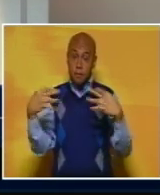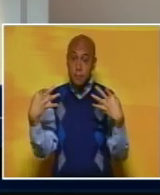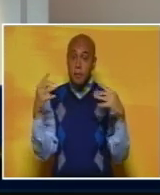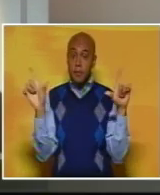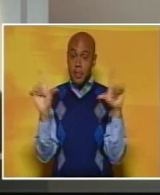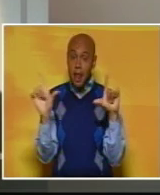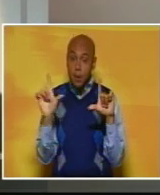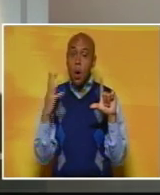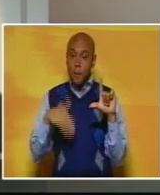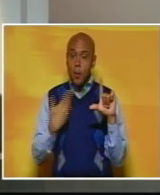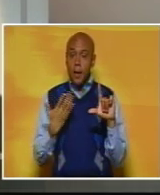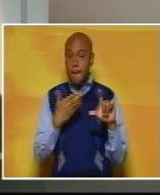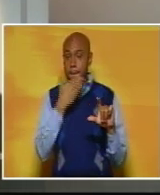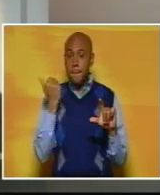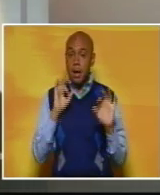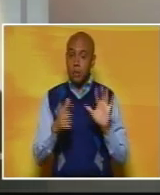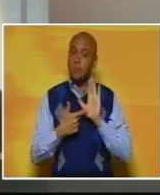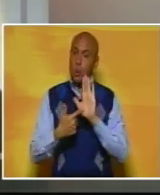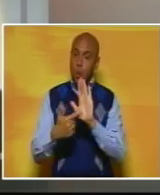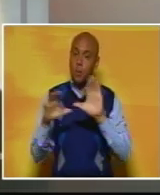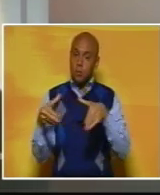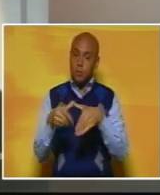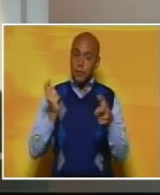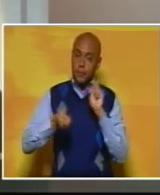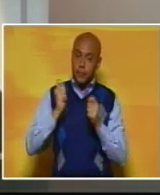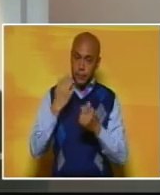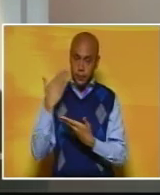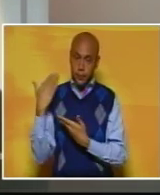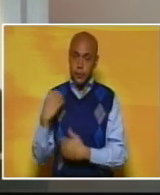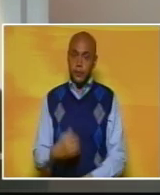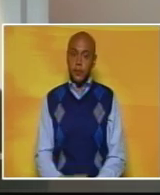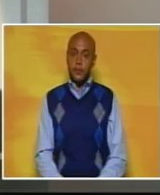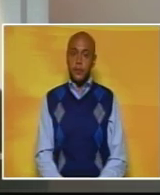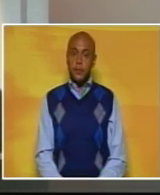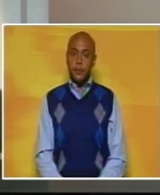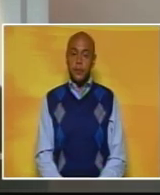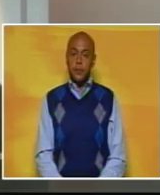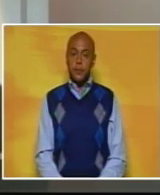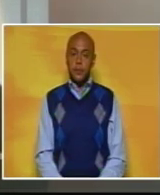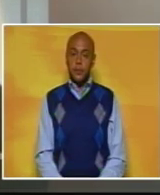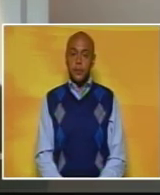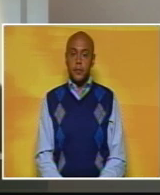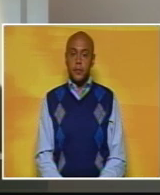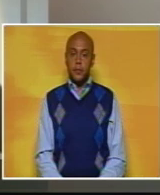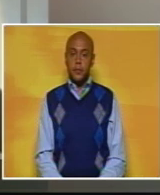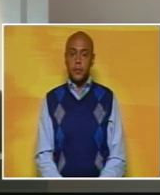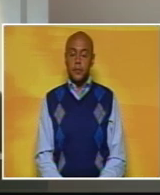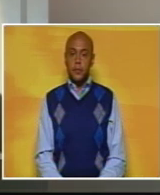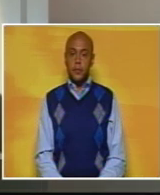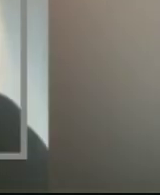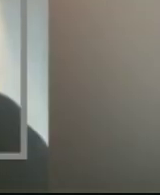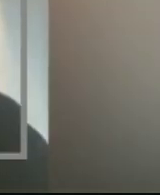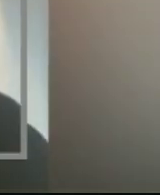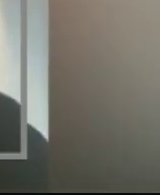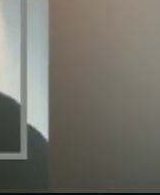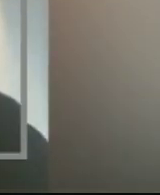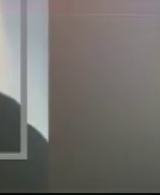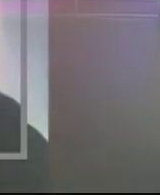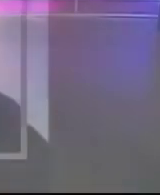disfrutara lo mejor de la agrupación. You know, being in a band, you play a lot of shows,